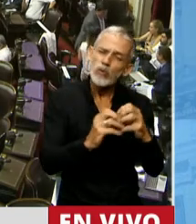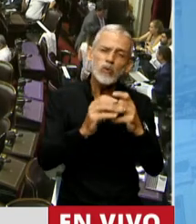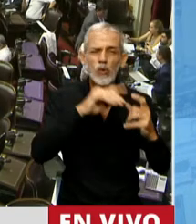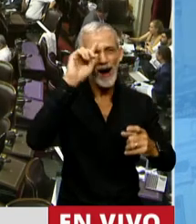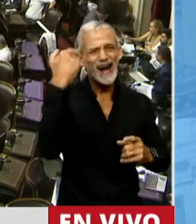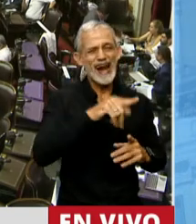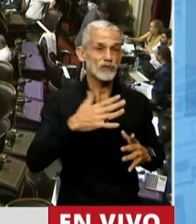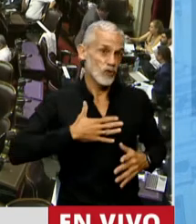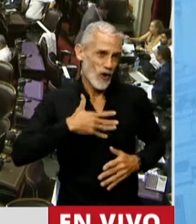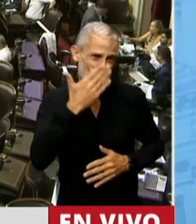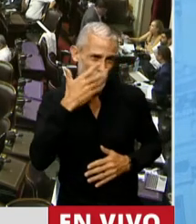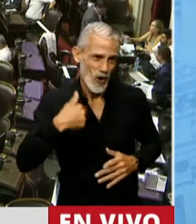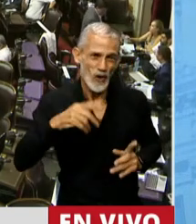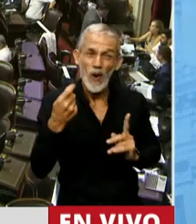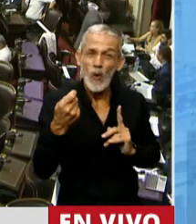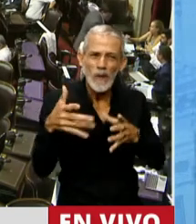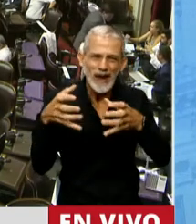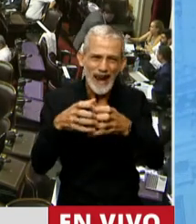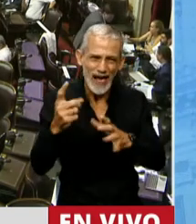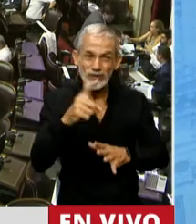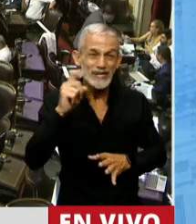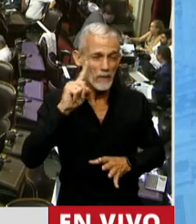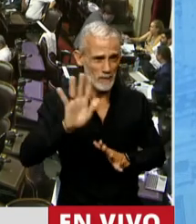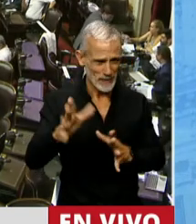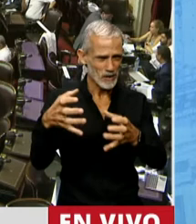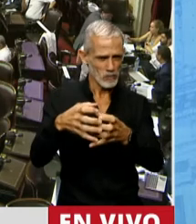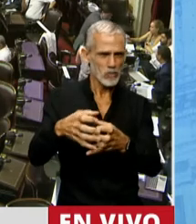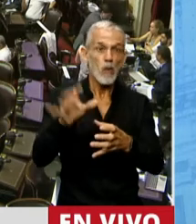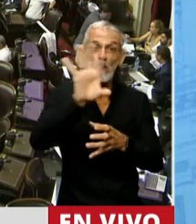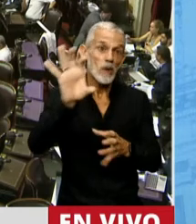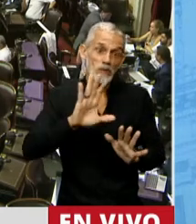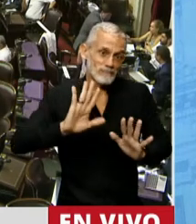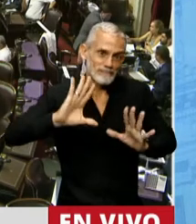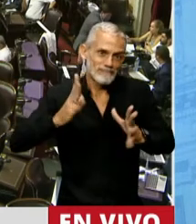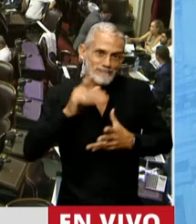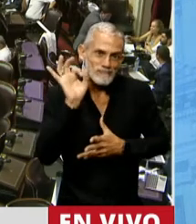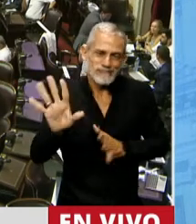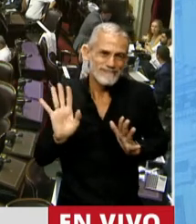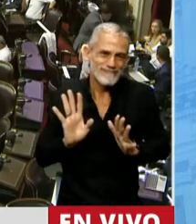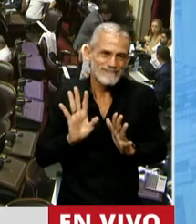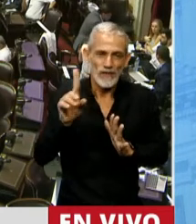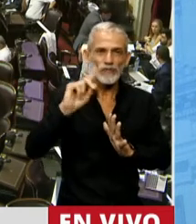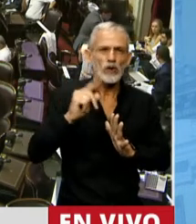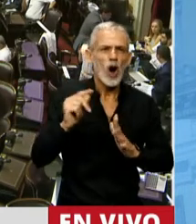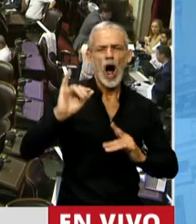Nación y que es un verdadero ejemplo de cómo una provincia, con su modo de gestionar, sin creerse el